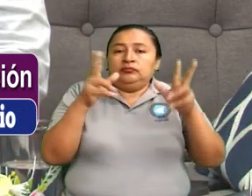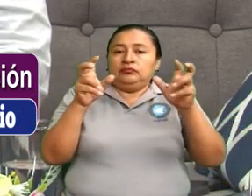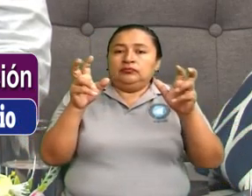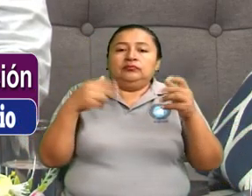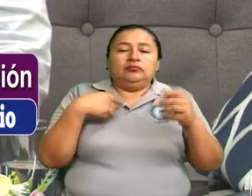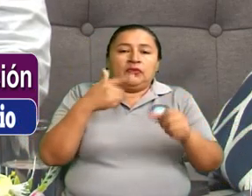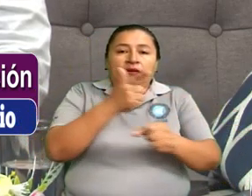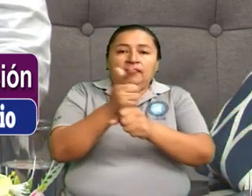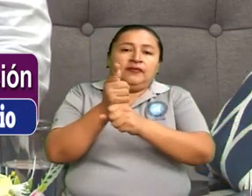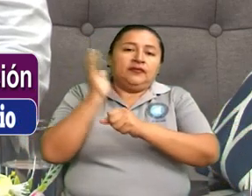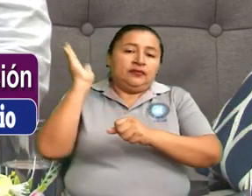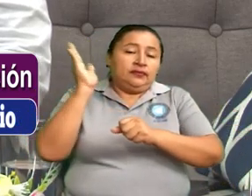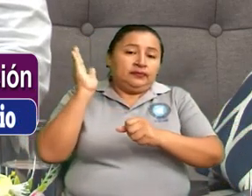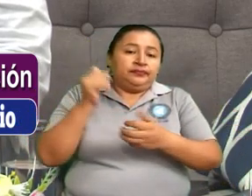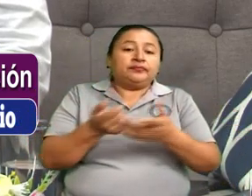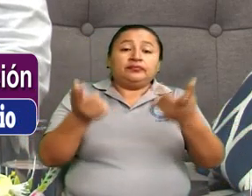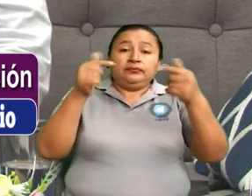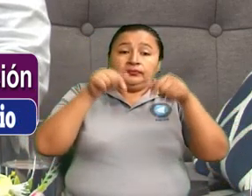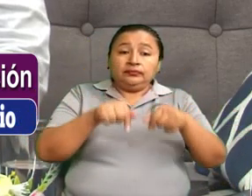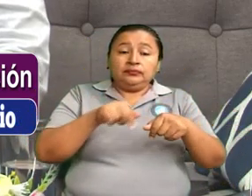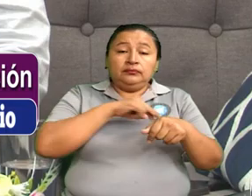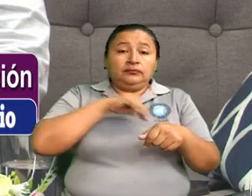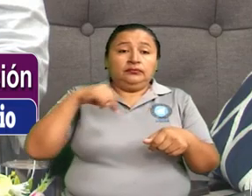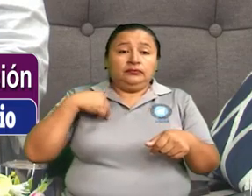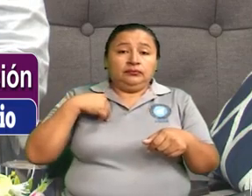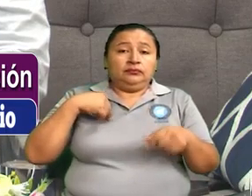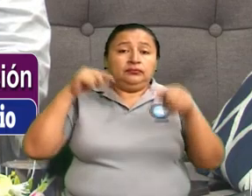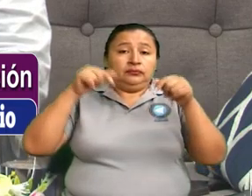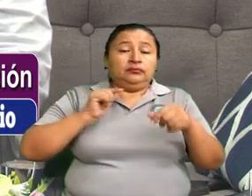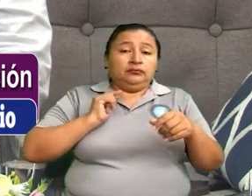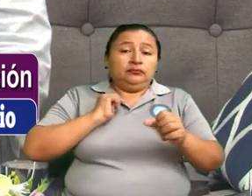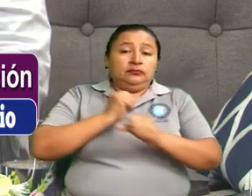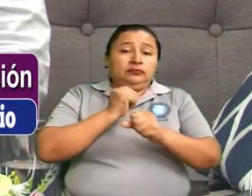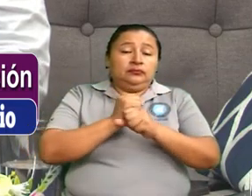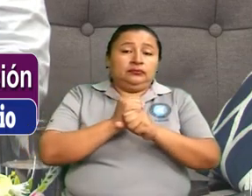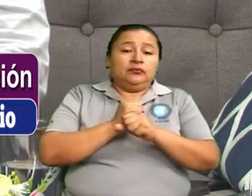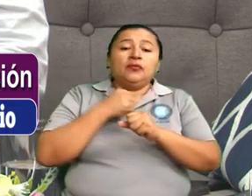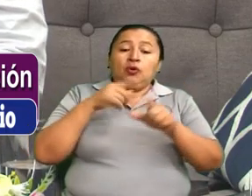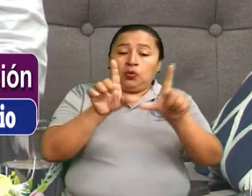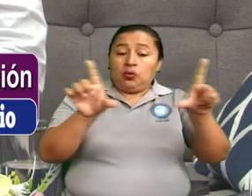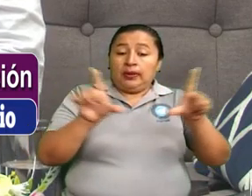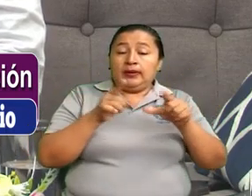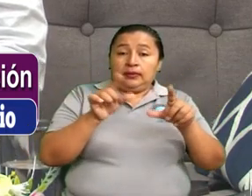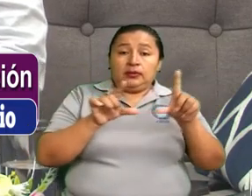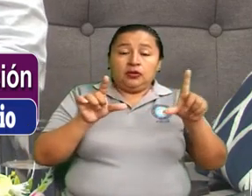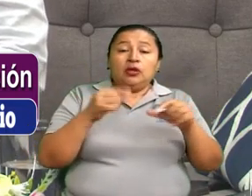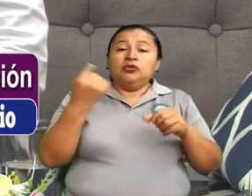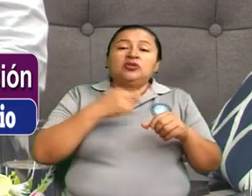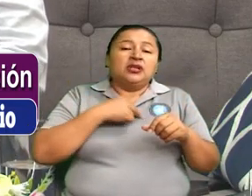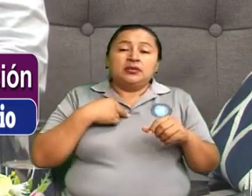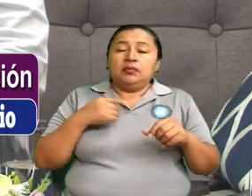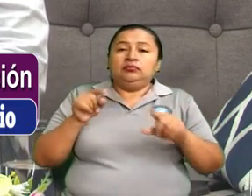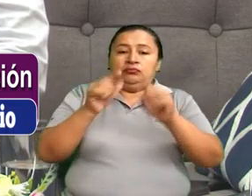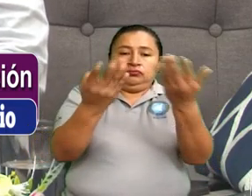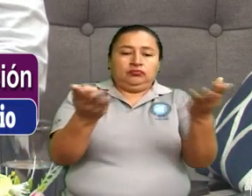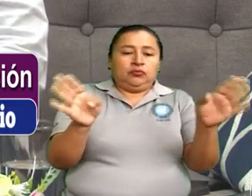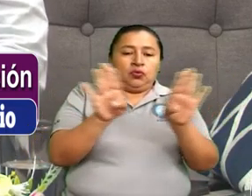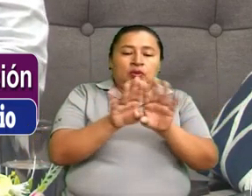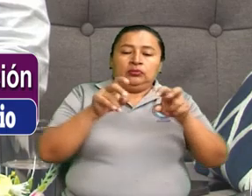de las videoconferencias. Ahora nosotros, para reunirnos con nuestros delegados territoriales, solo nos conectamos en una sala